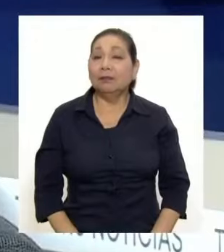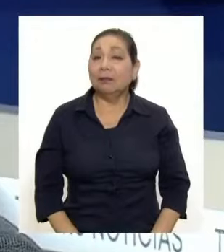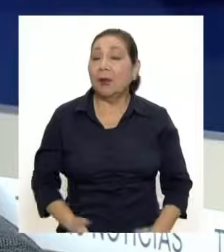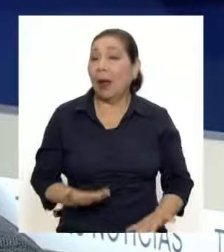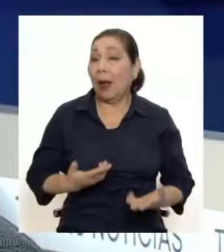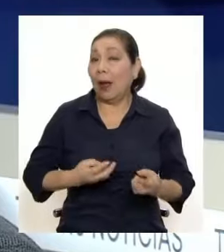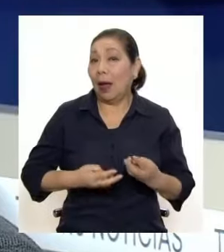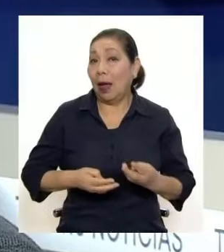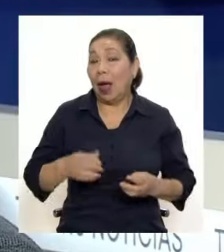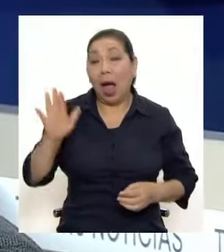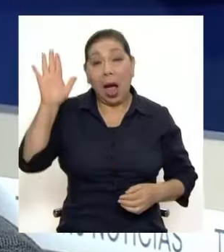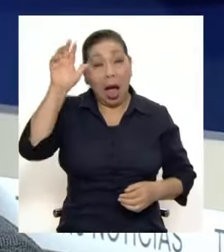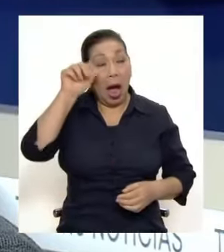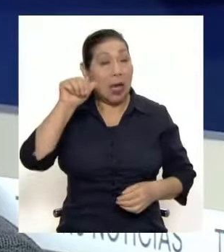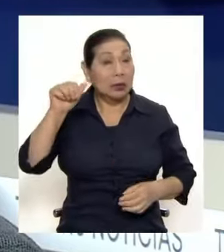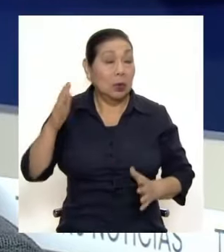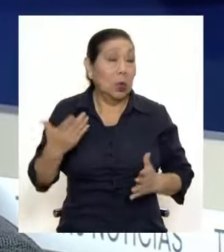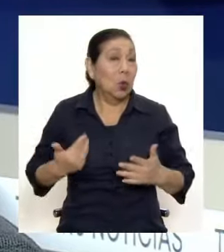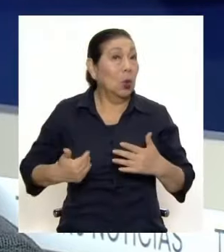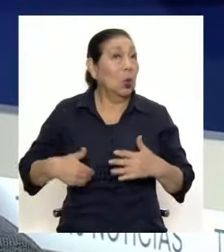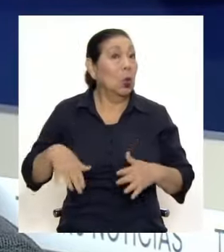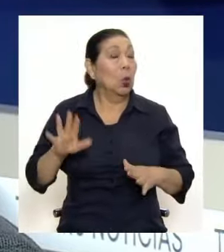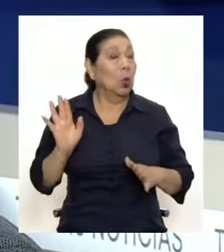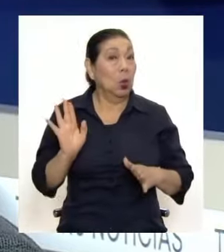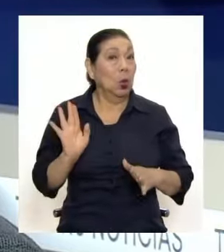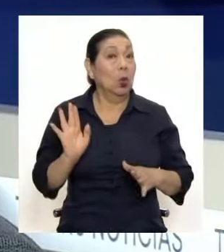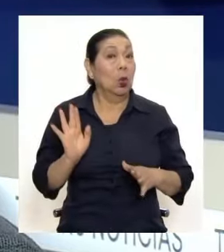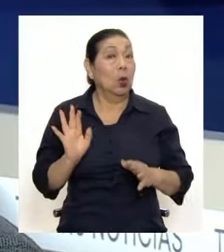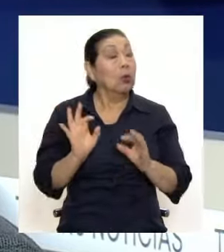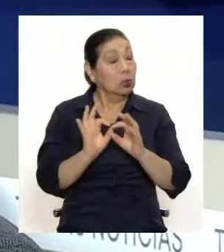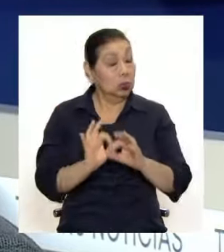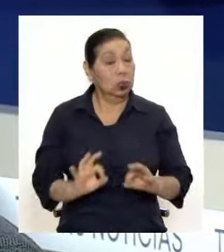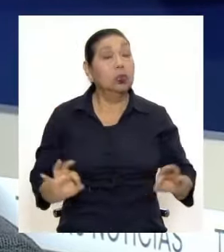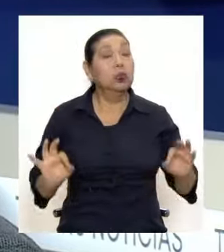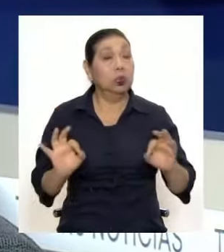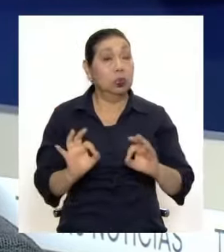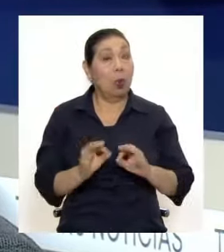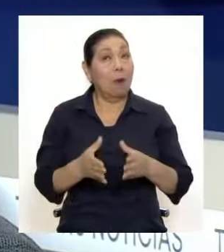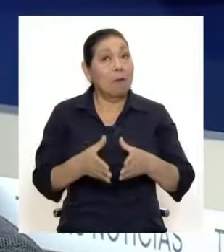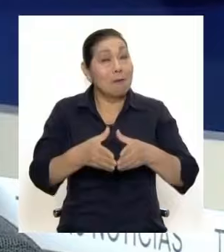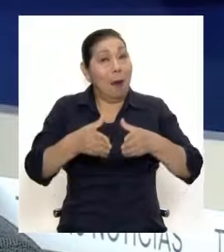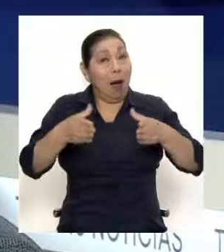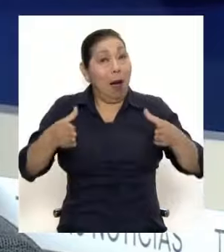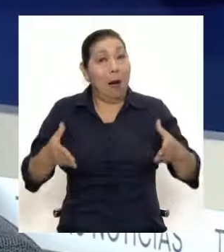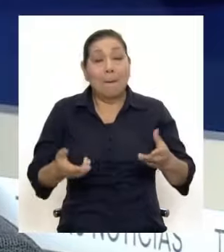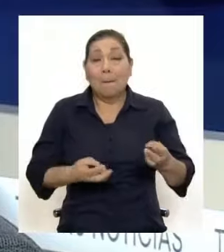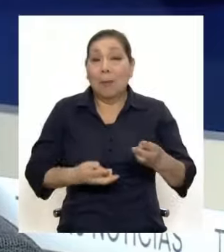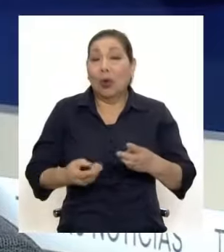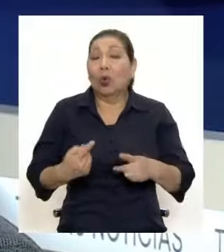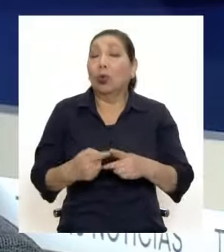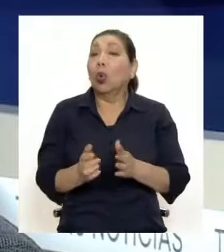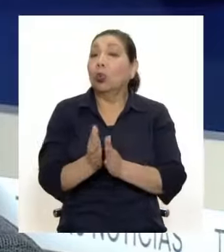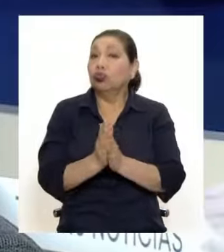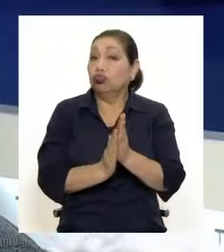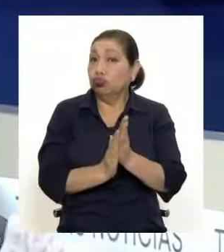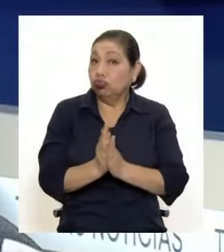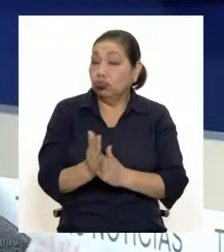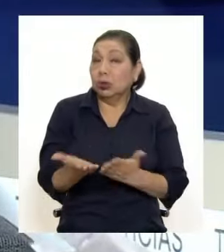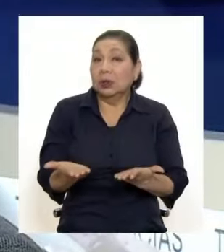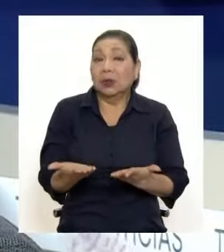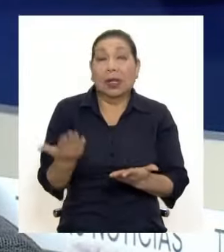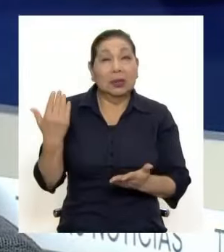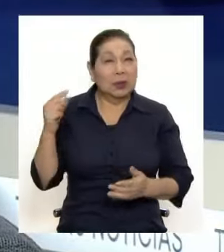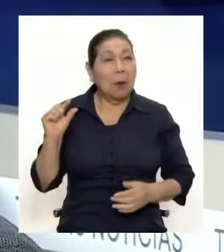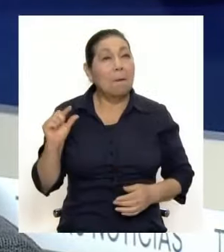el mercado de Asia por ejemplo es un mercado sumamente importante es un mercado grande un mercado atractivo